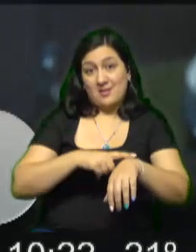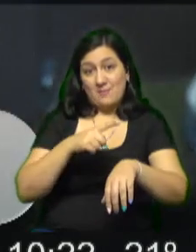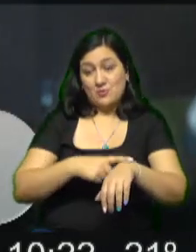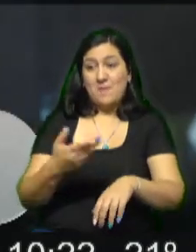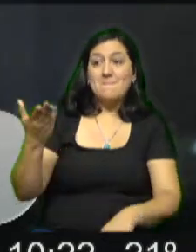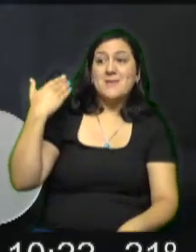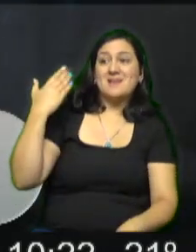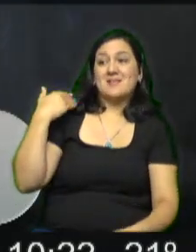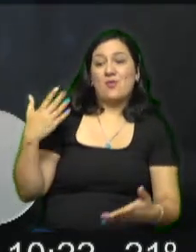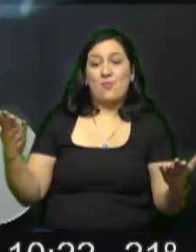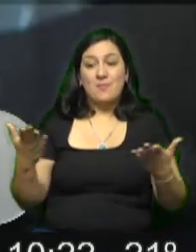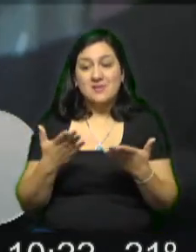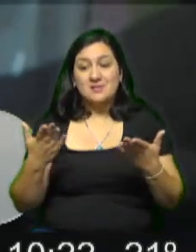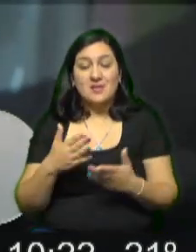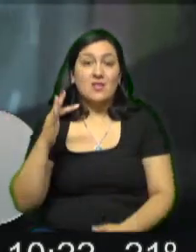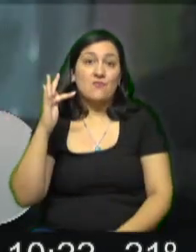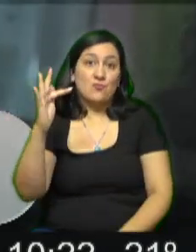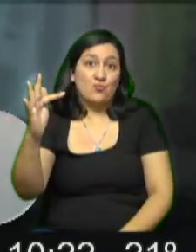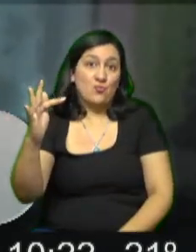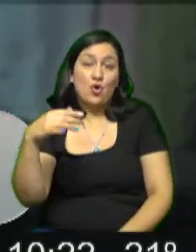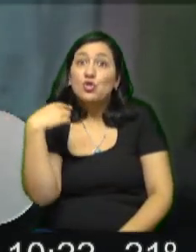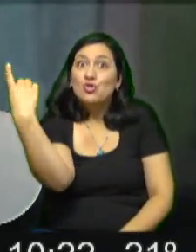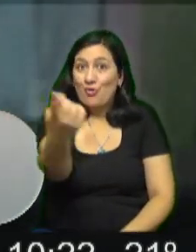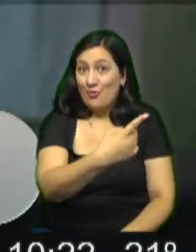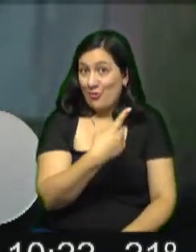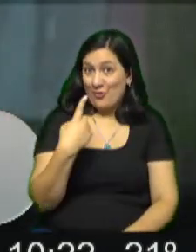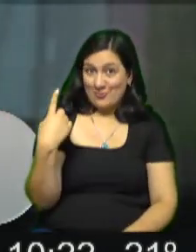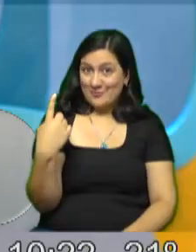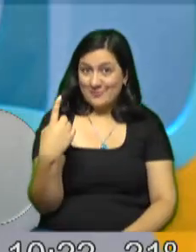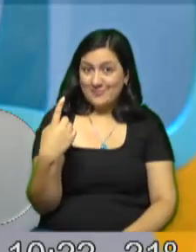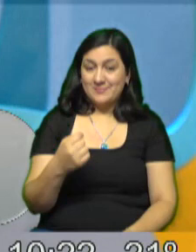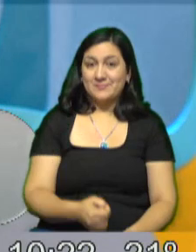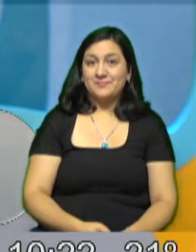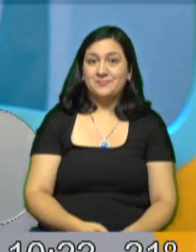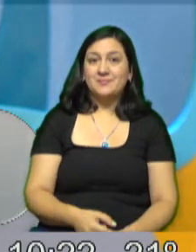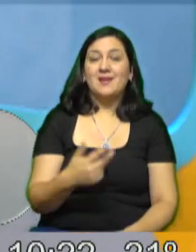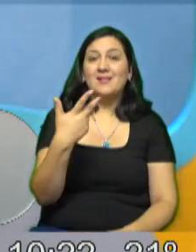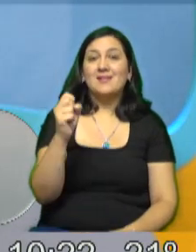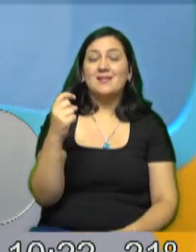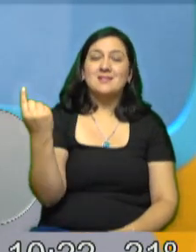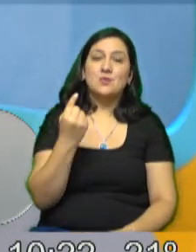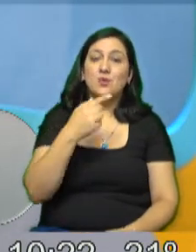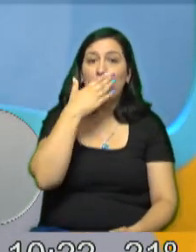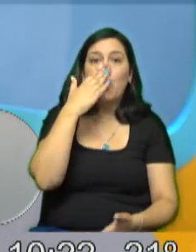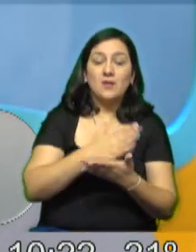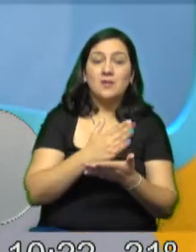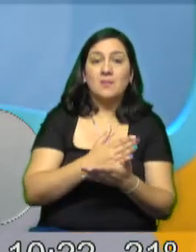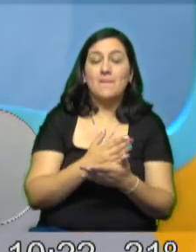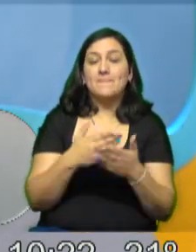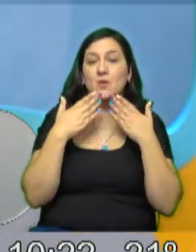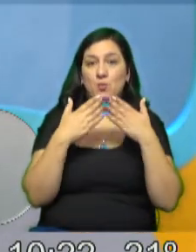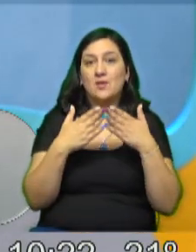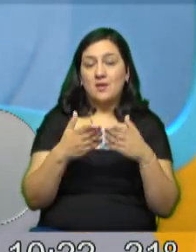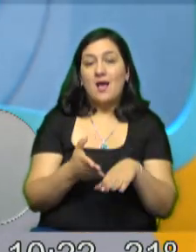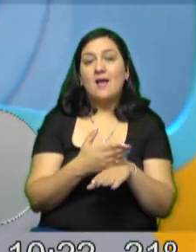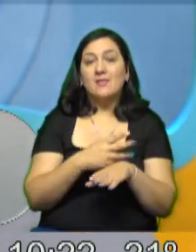Es una especie de popular eternidad que todos tenemos adentro. En 30 segundos, la última pregunta antes de repetir la fecha del